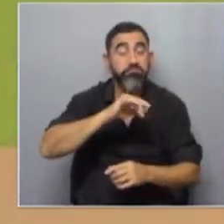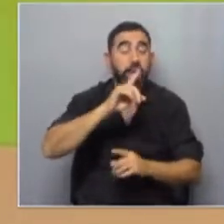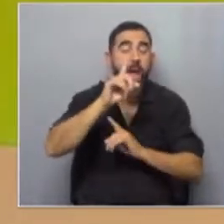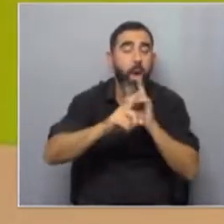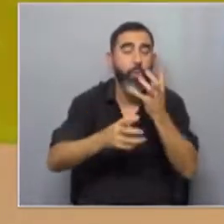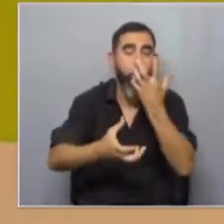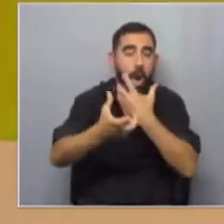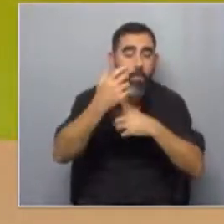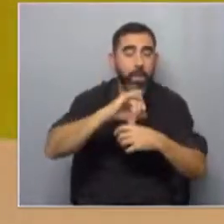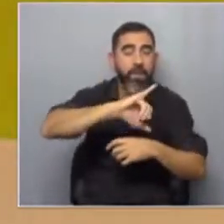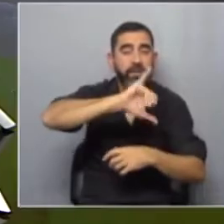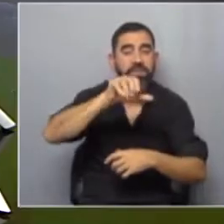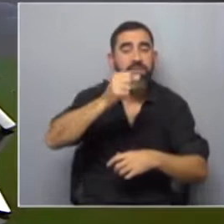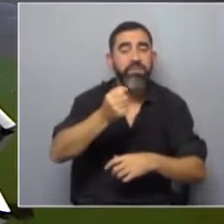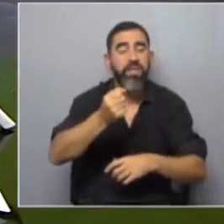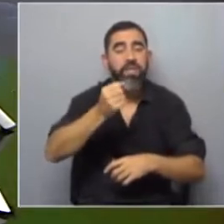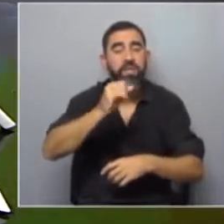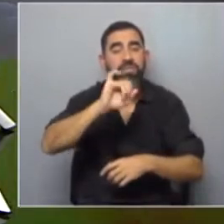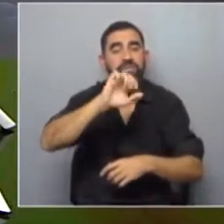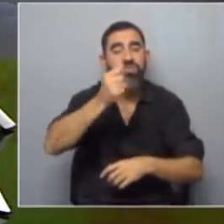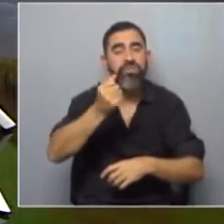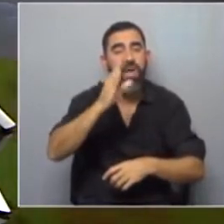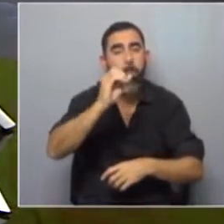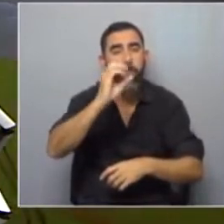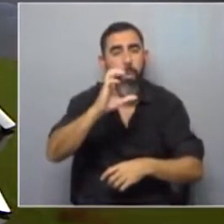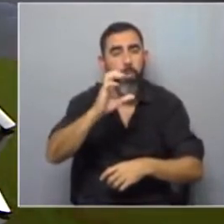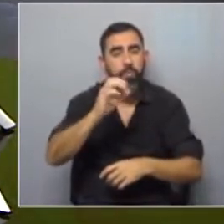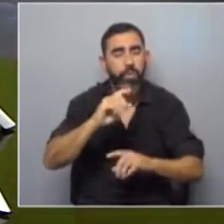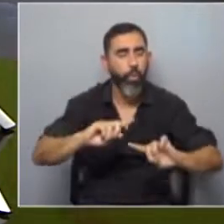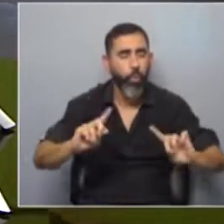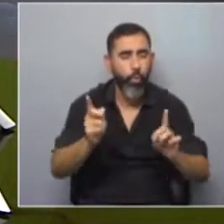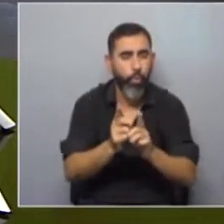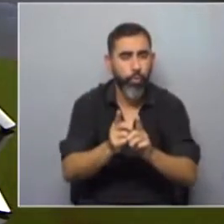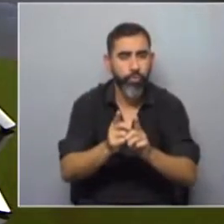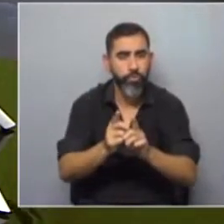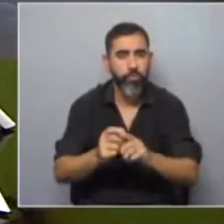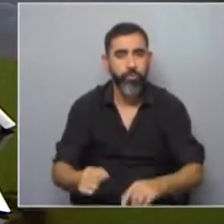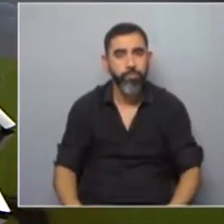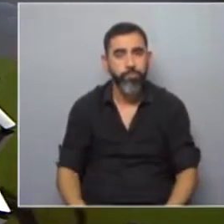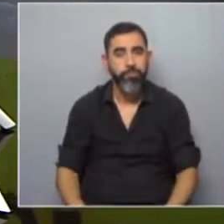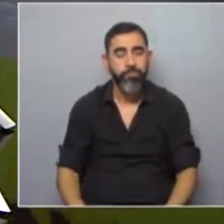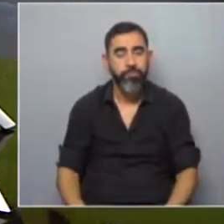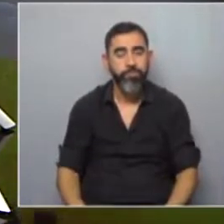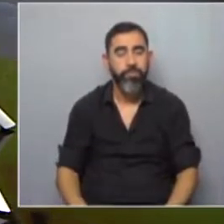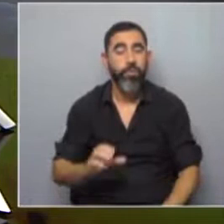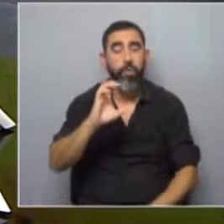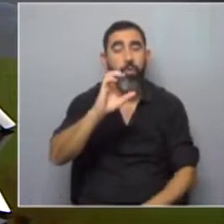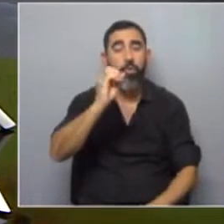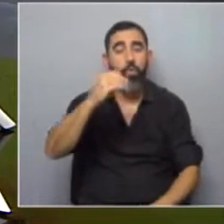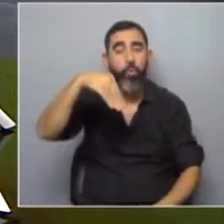Bueno, esperamos que no. Claro. Por ahora venimos bien, ¿no? Pero Sí, no tenemos ninguna que